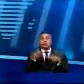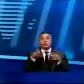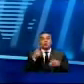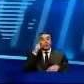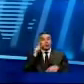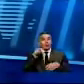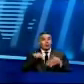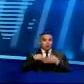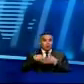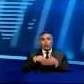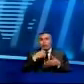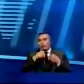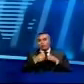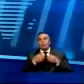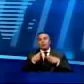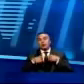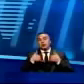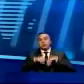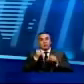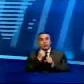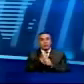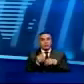trabas y también a problemas